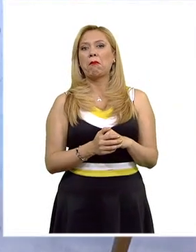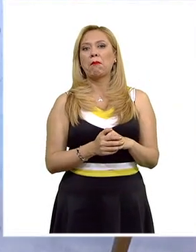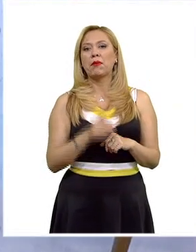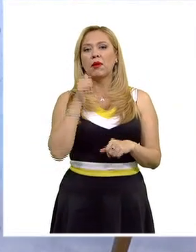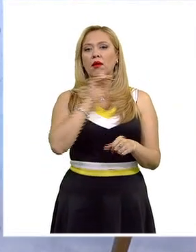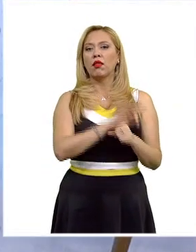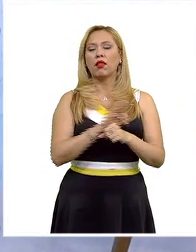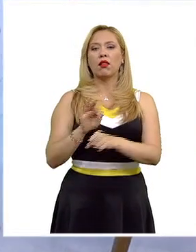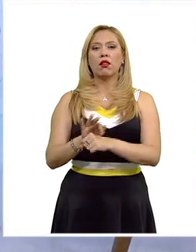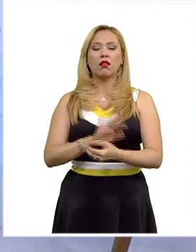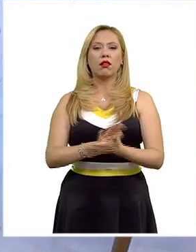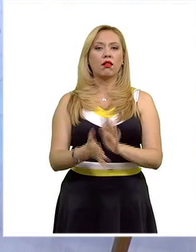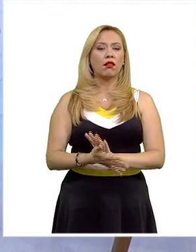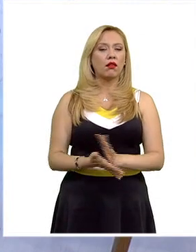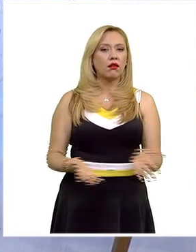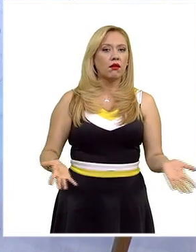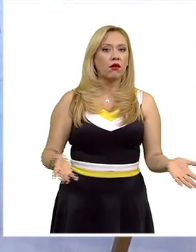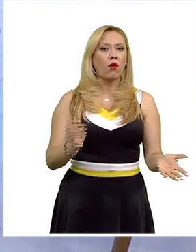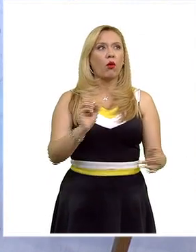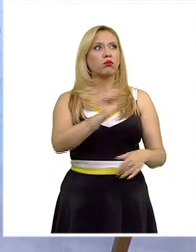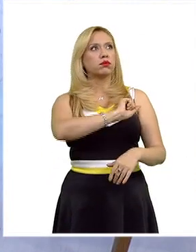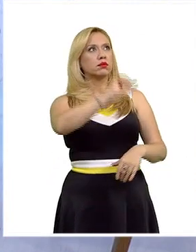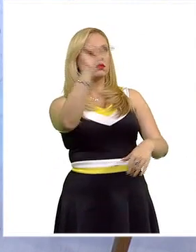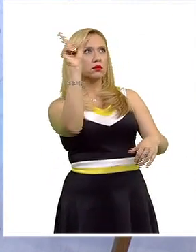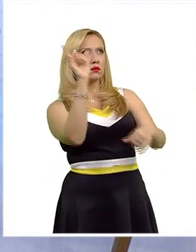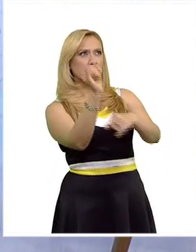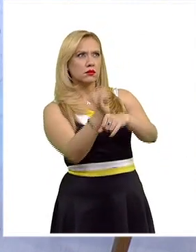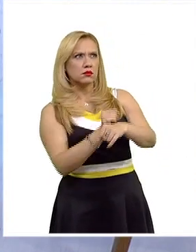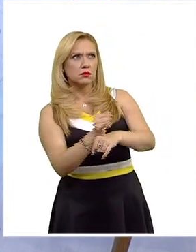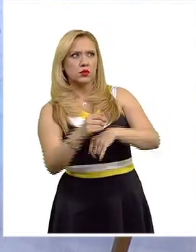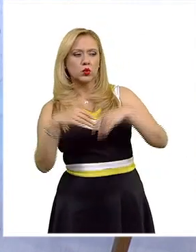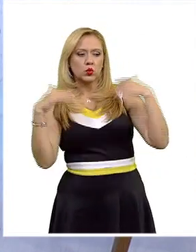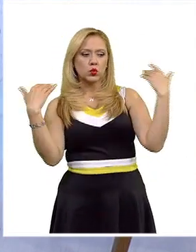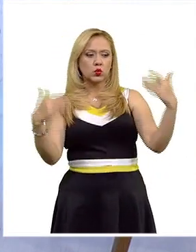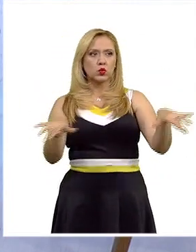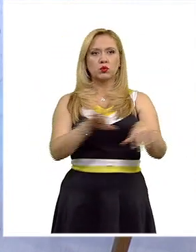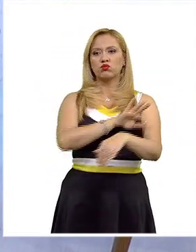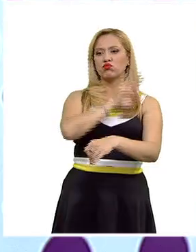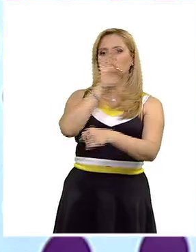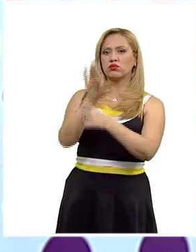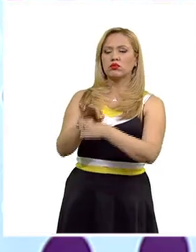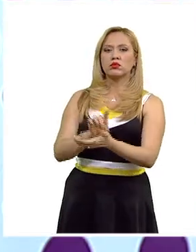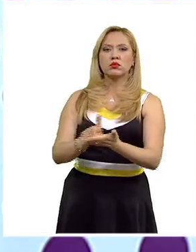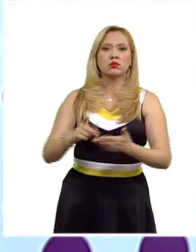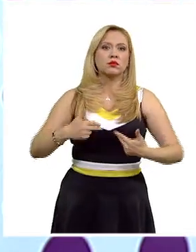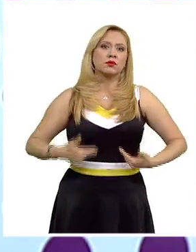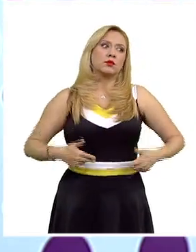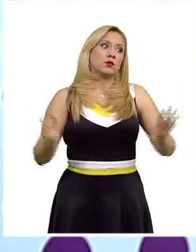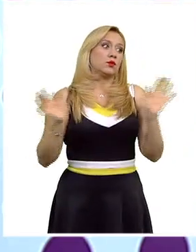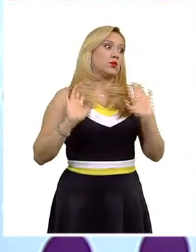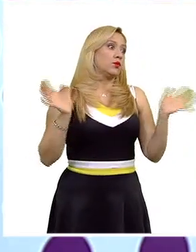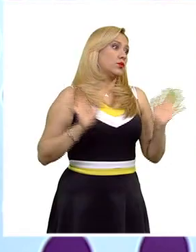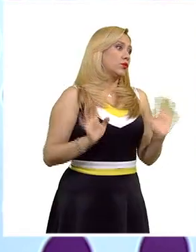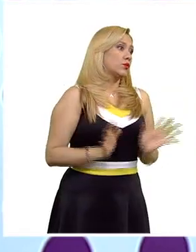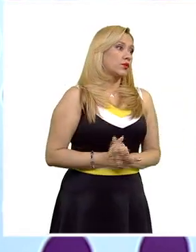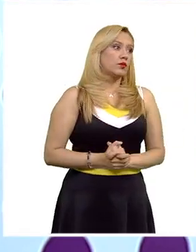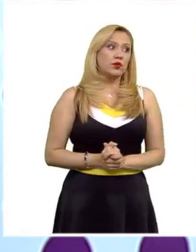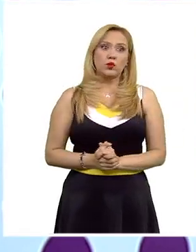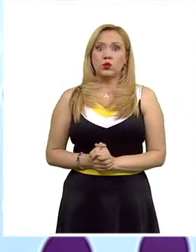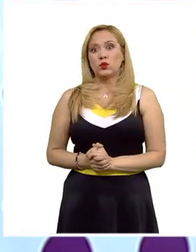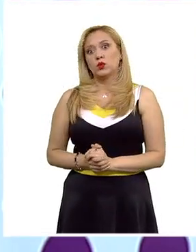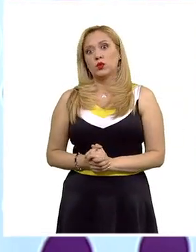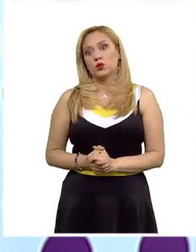pues, prestigio social, que es un investigador, que incluso es un activista, porque también con toda esta movilización del Me Too,